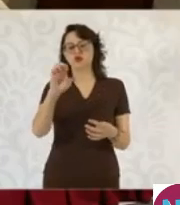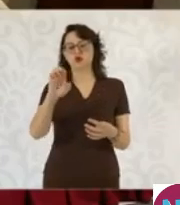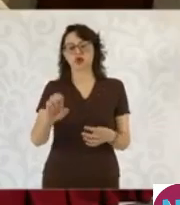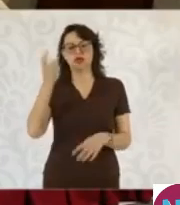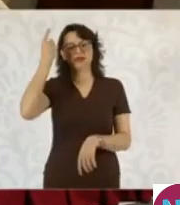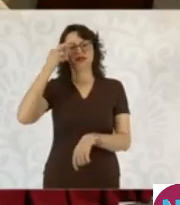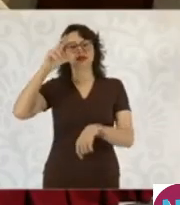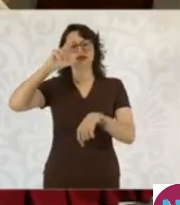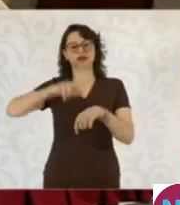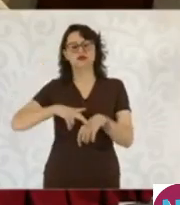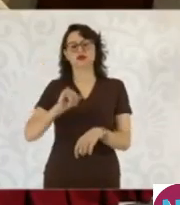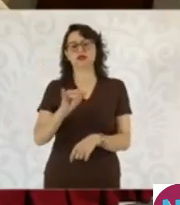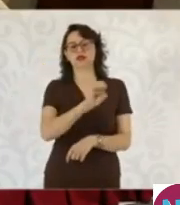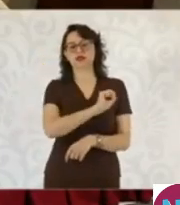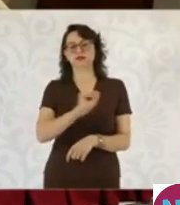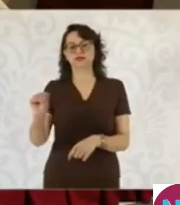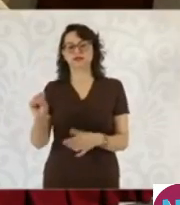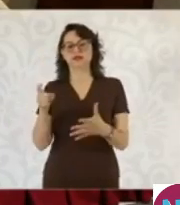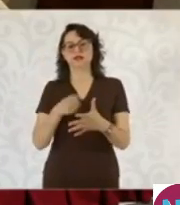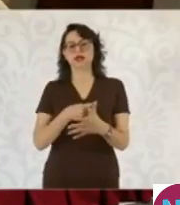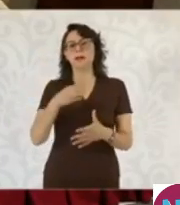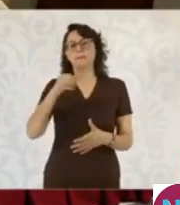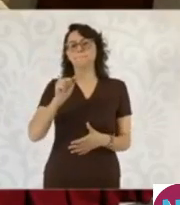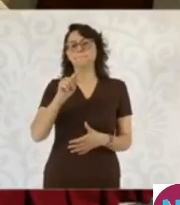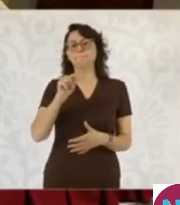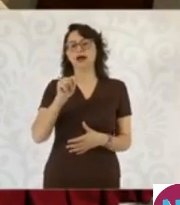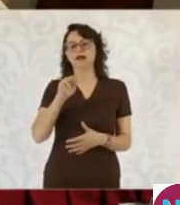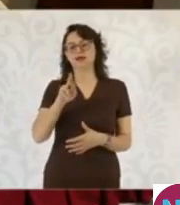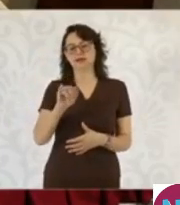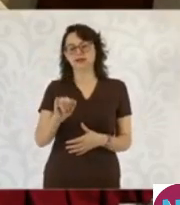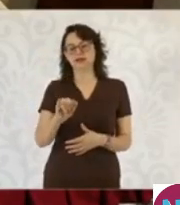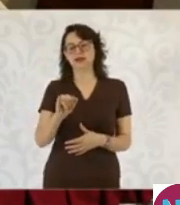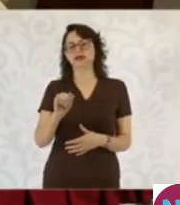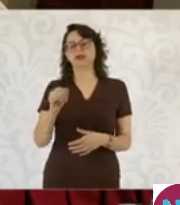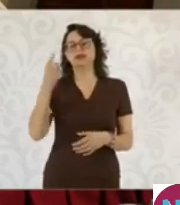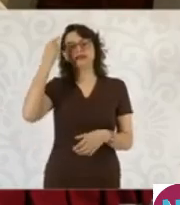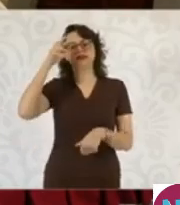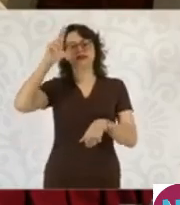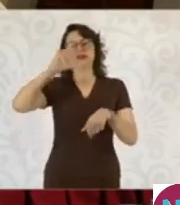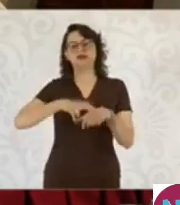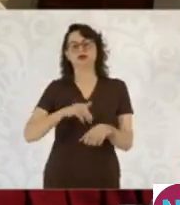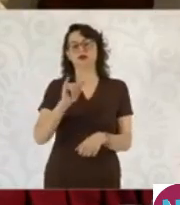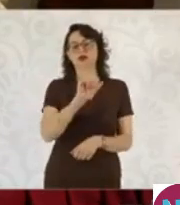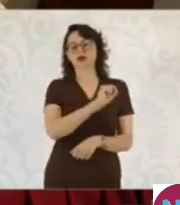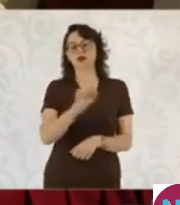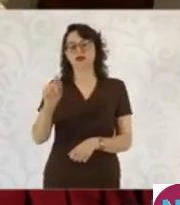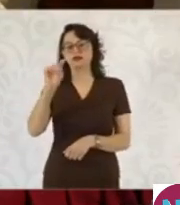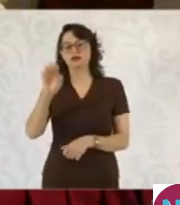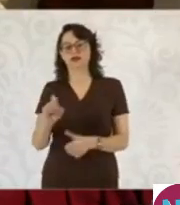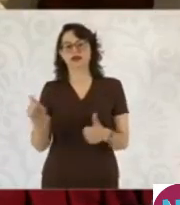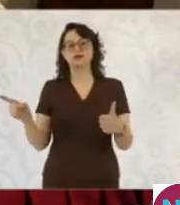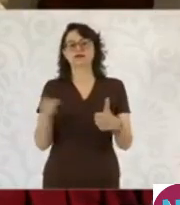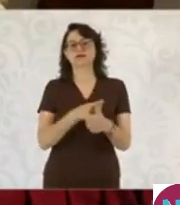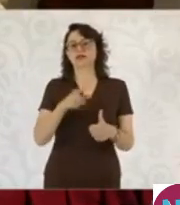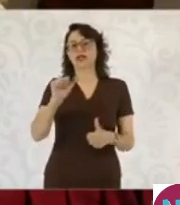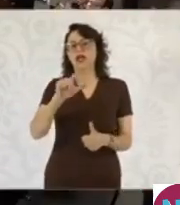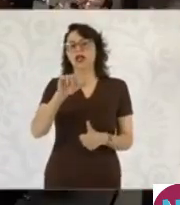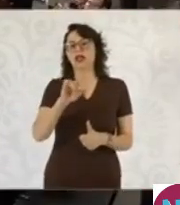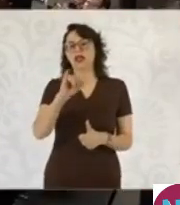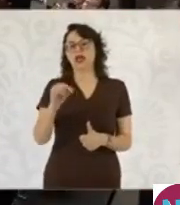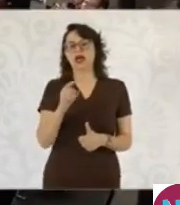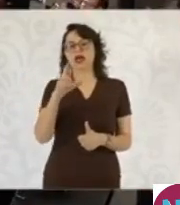Robledo, director general del IMSS, Martí Batres, director general del ISSSTE, y Alejandro Schwartz, director del IMSS